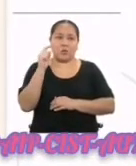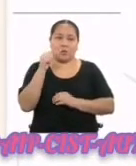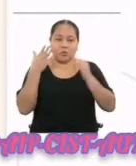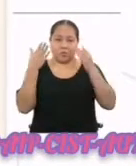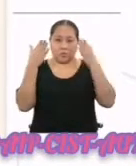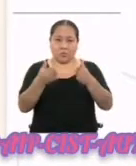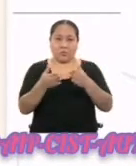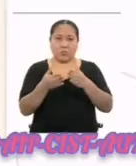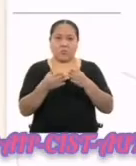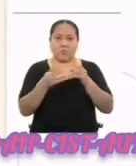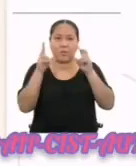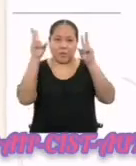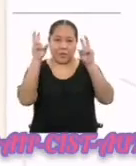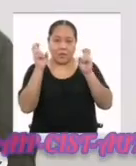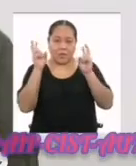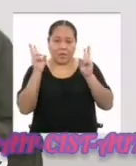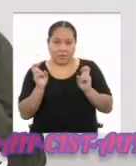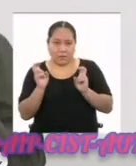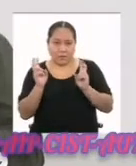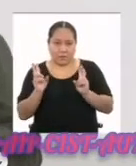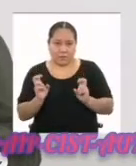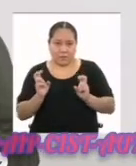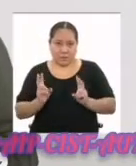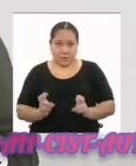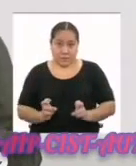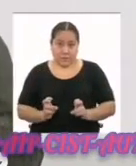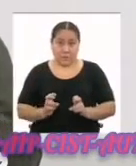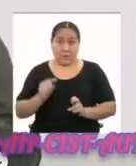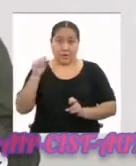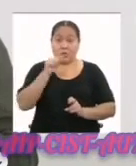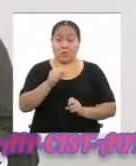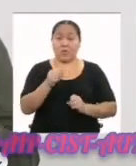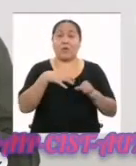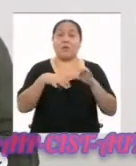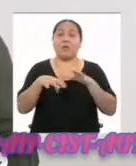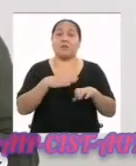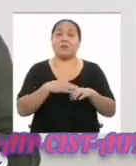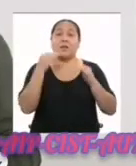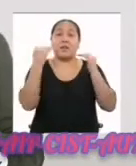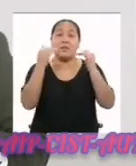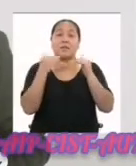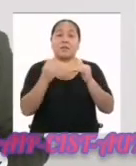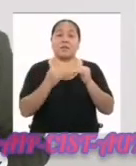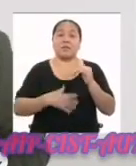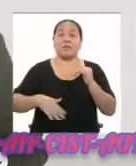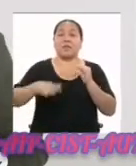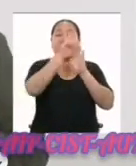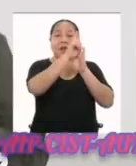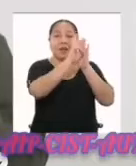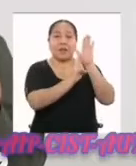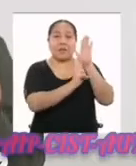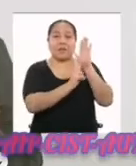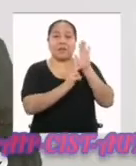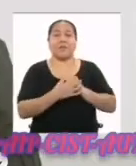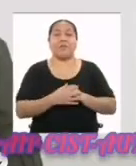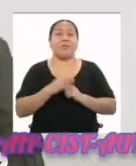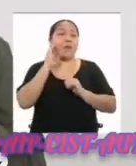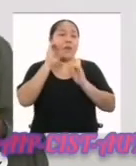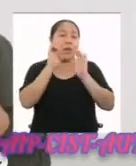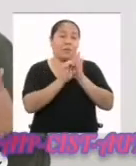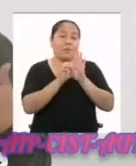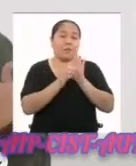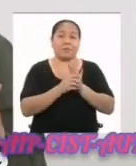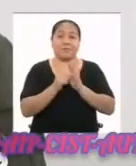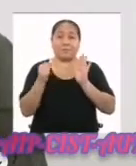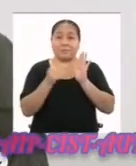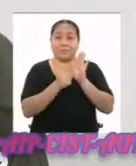refieren a los temas o aspectos que se quieren tratar respecto al tema del reglamento. En este caso,